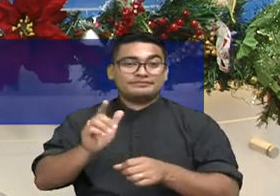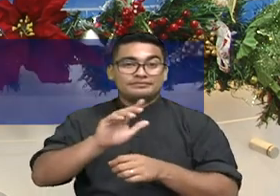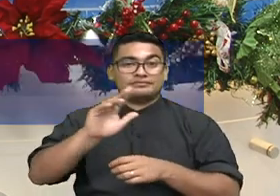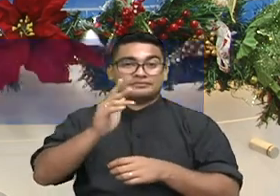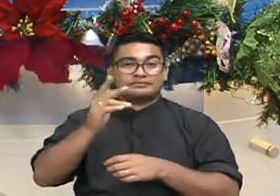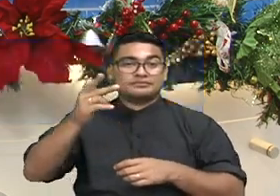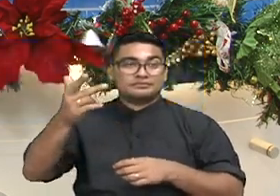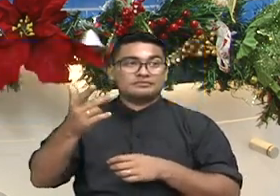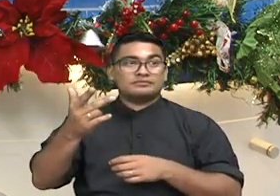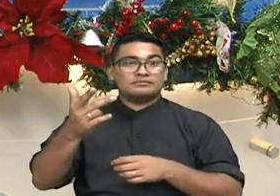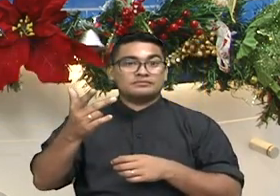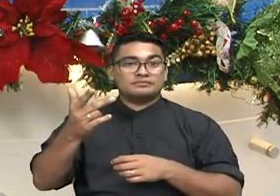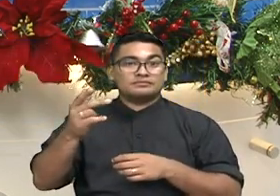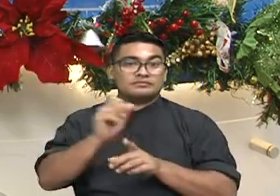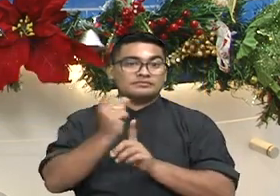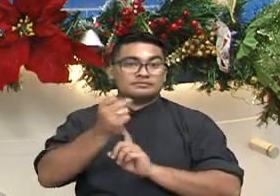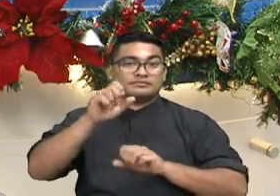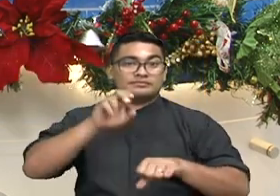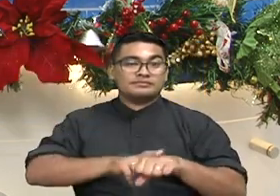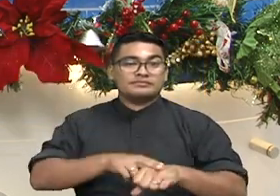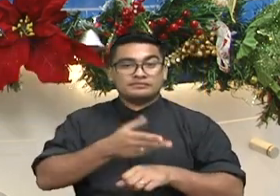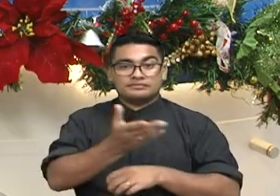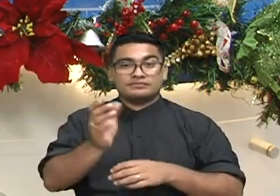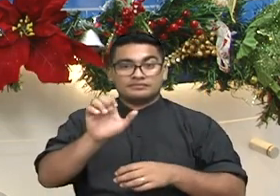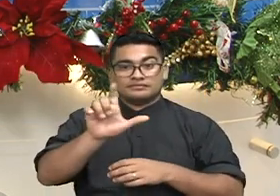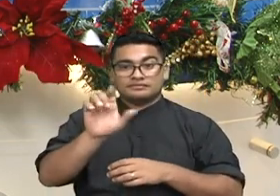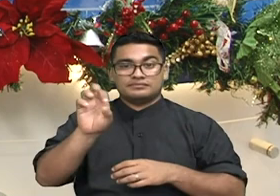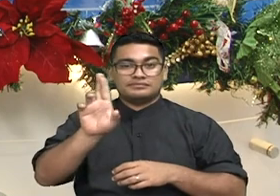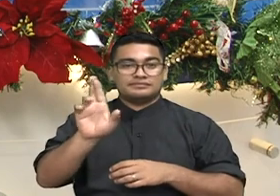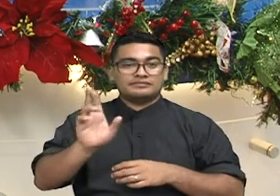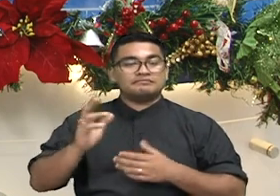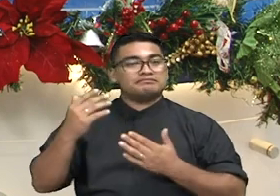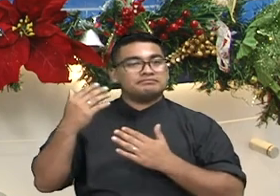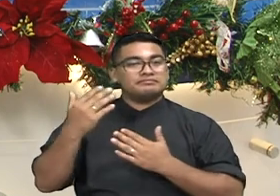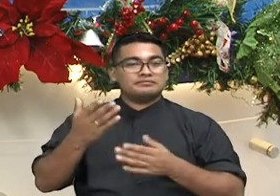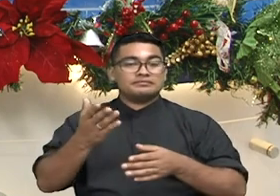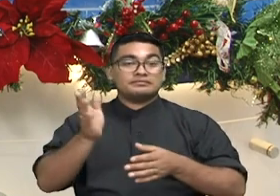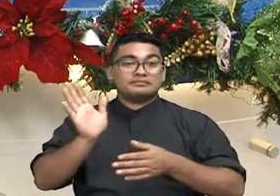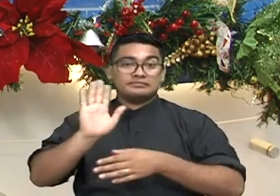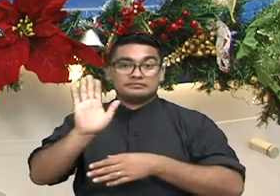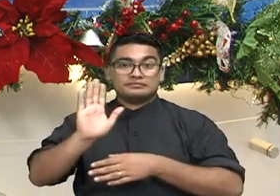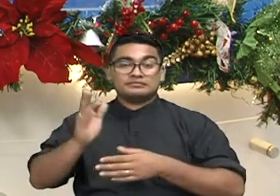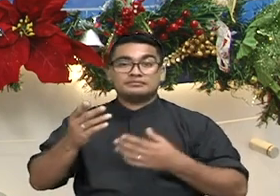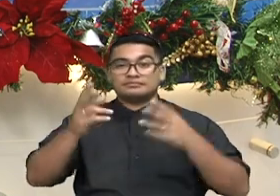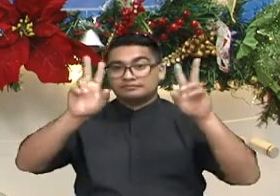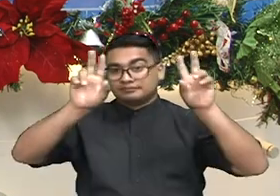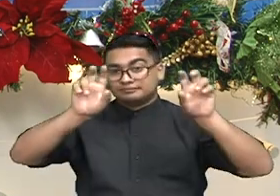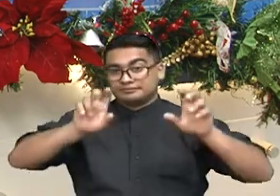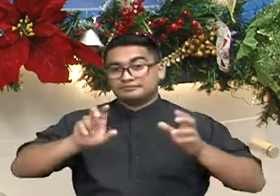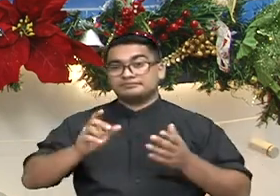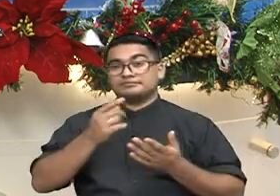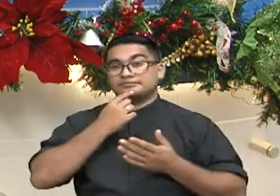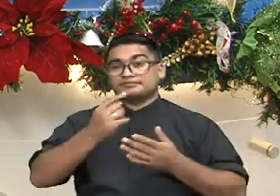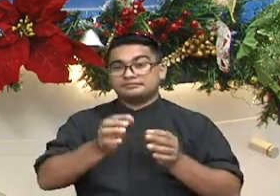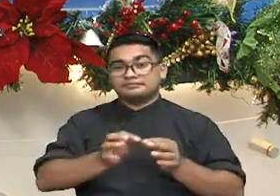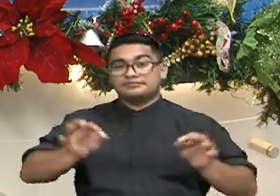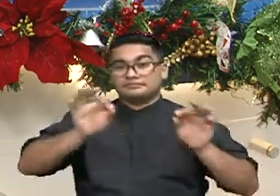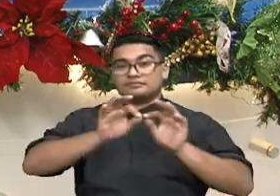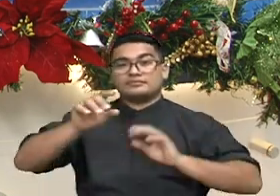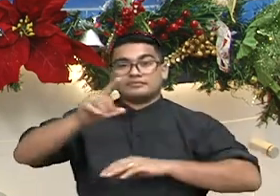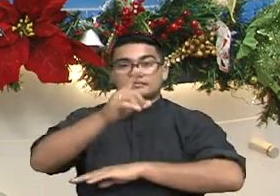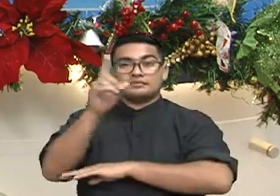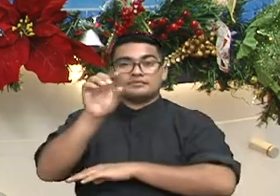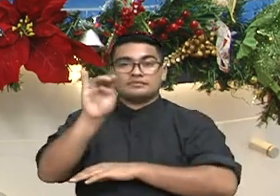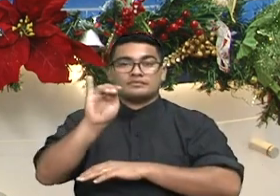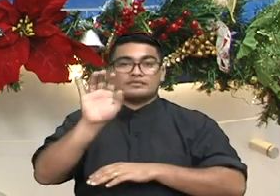parlamentario, el canal de la Asamblea Nacional. Estuvo con ustedes Elmer Marcia y antes de despedir nuestra edición les dejamos con nuestros titulares correspondientes a este